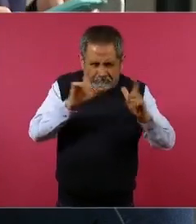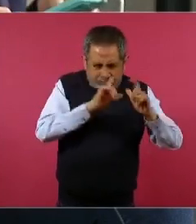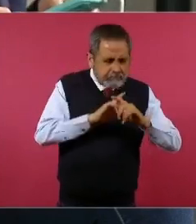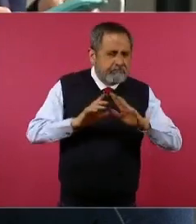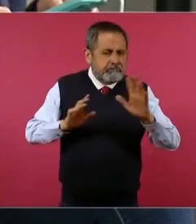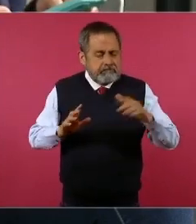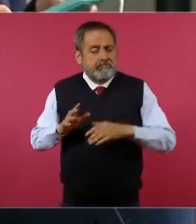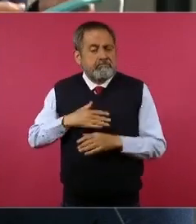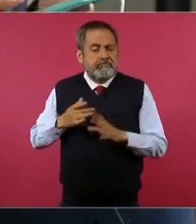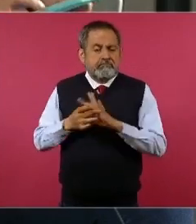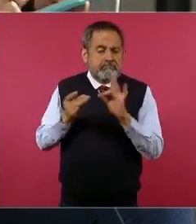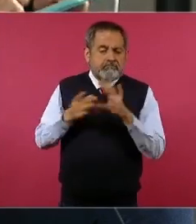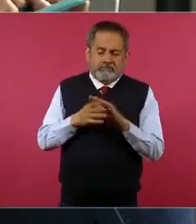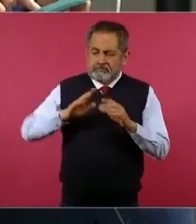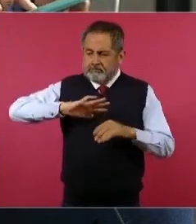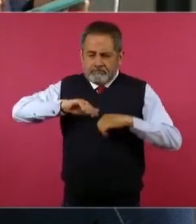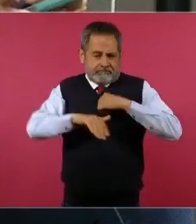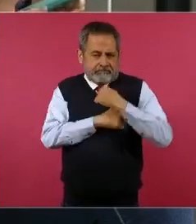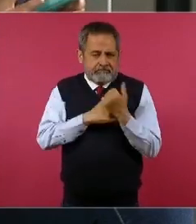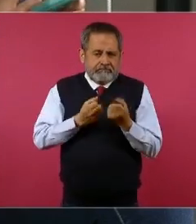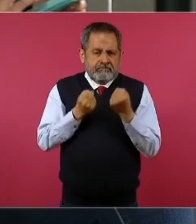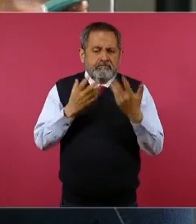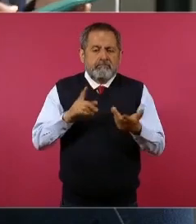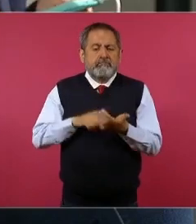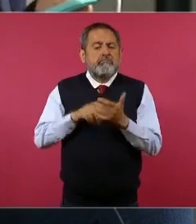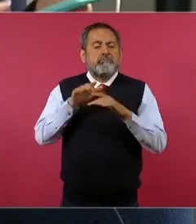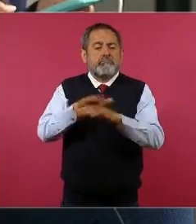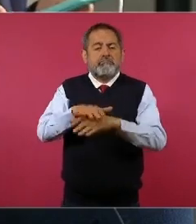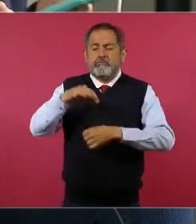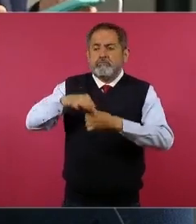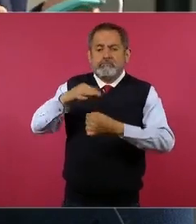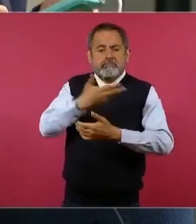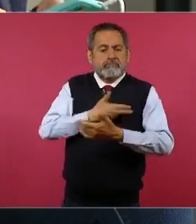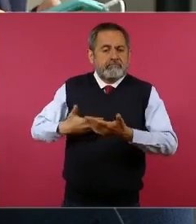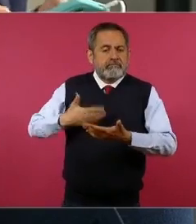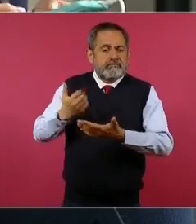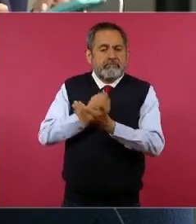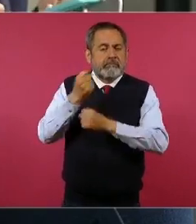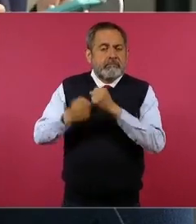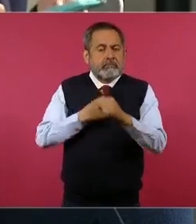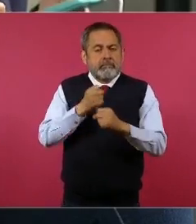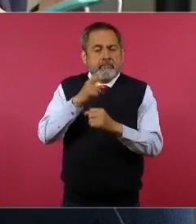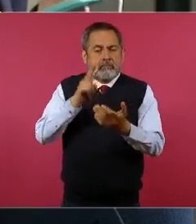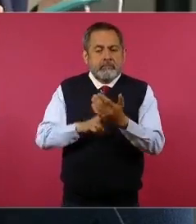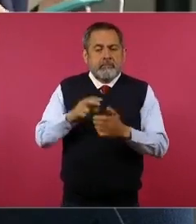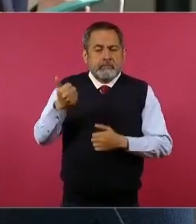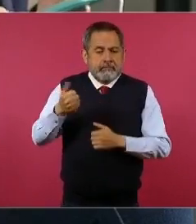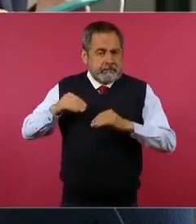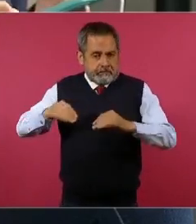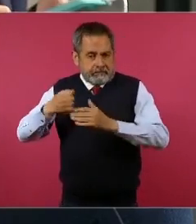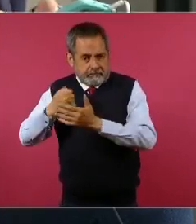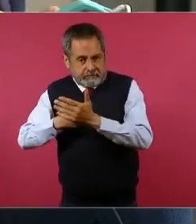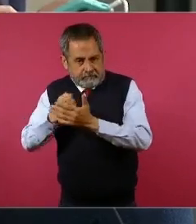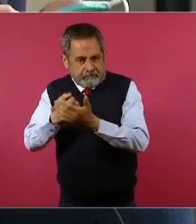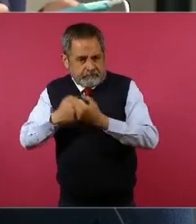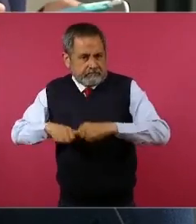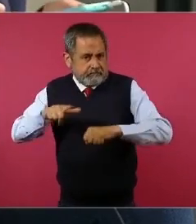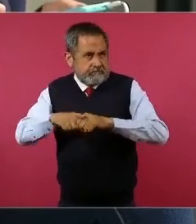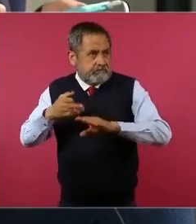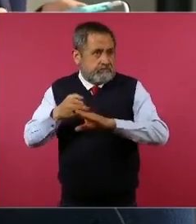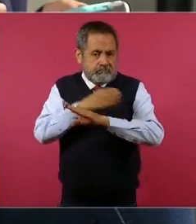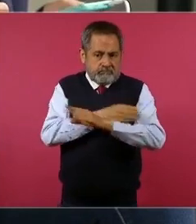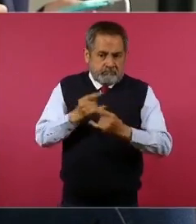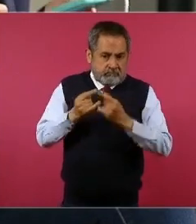embargo cuento con muchas más en torno a la elección presidencial de 2006, un movimiento político social sin